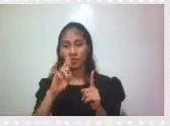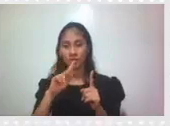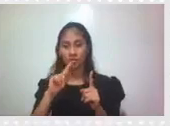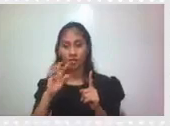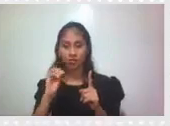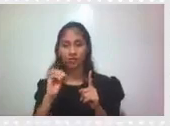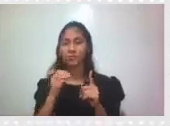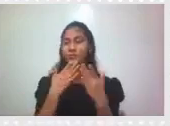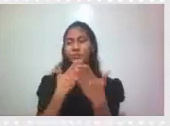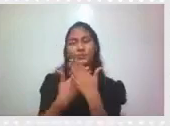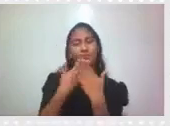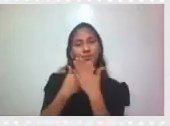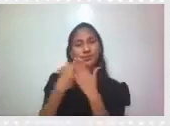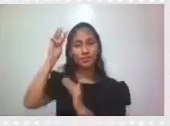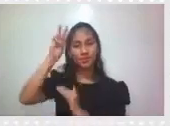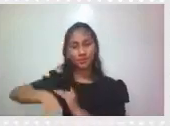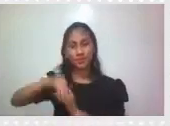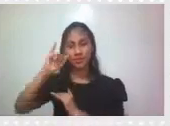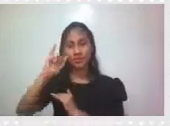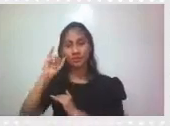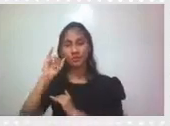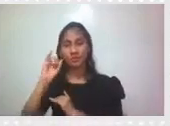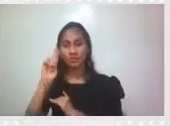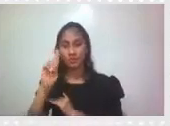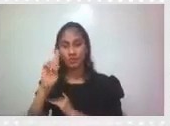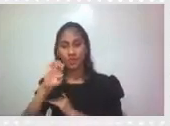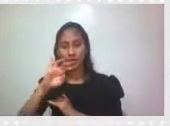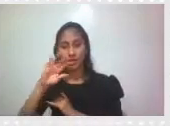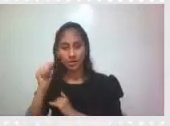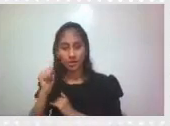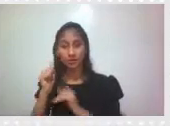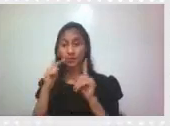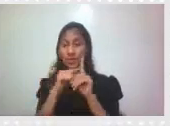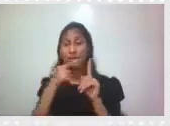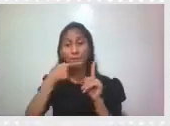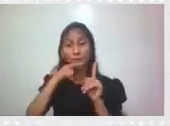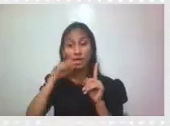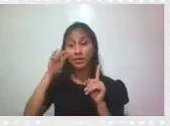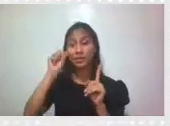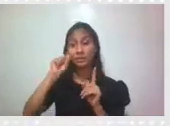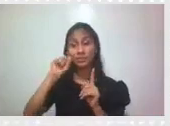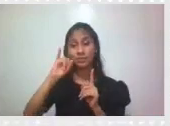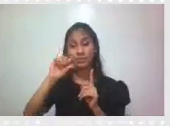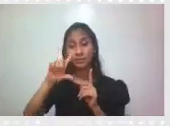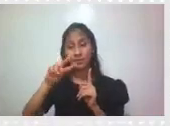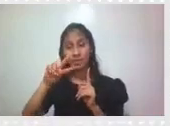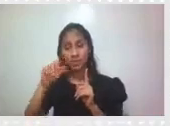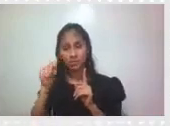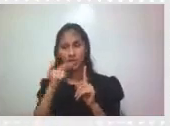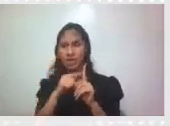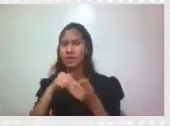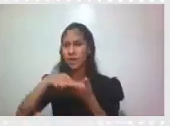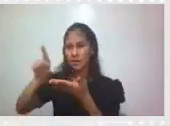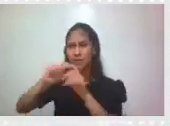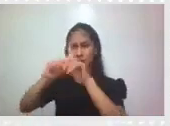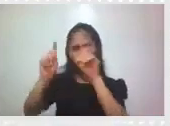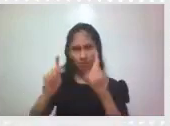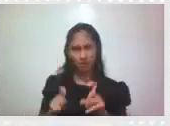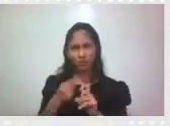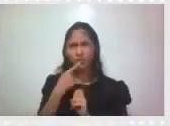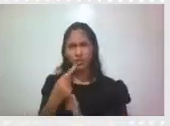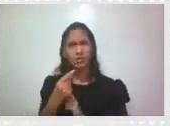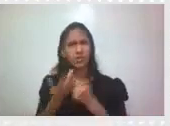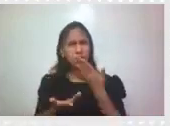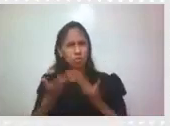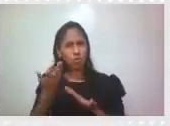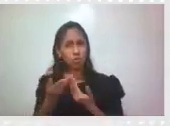Gracias, Mireya. Yo tengo aquí una pregunta de Silvia que dice, si ya se evaluó la aplicación de la agenda, ¿qué resultados